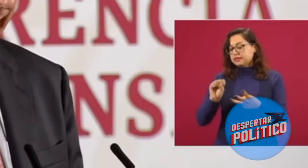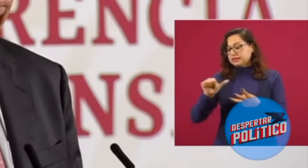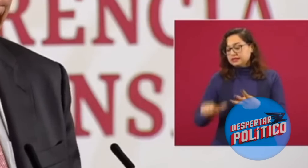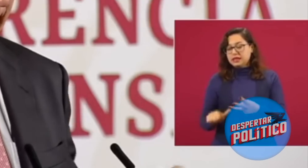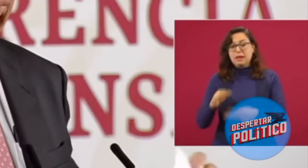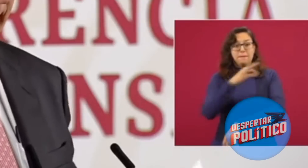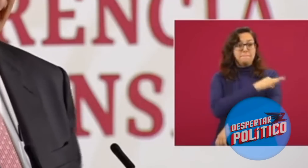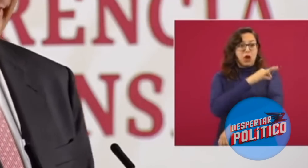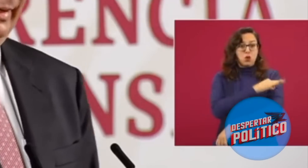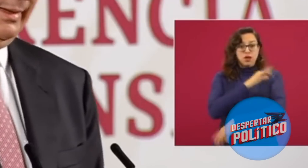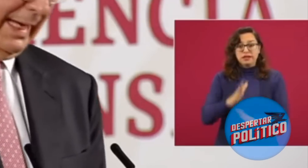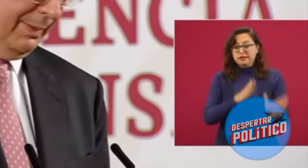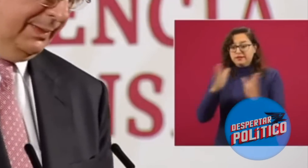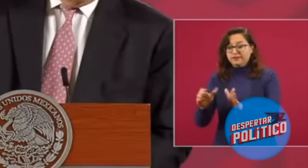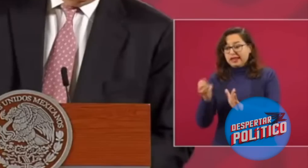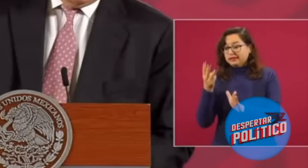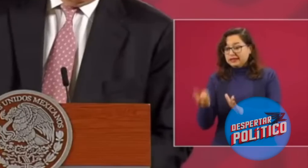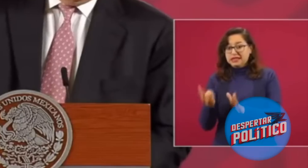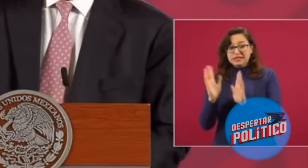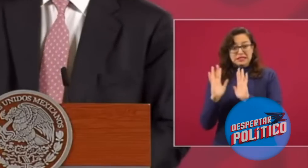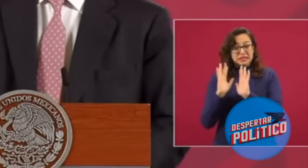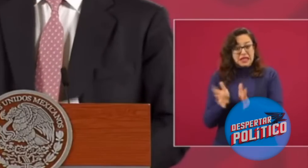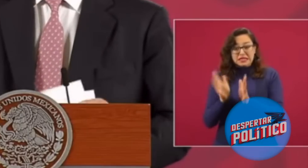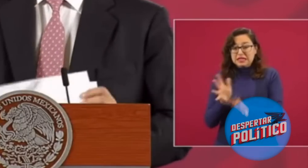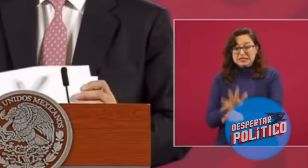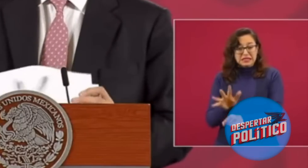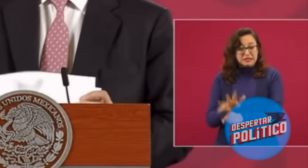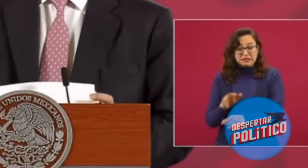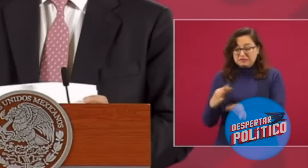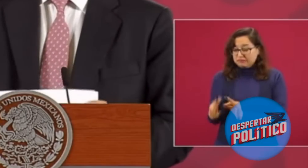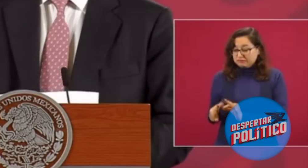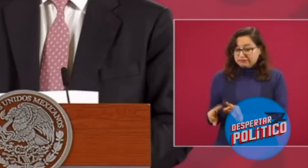3 ya previstas para llevarse a cabo México